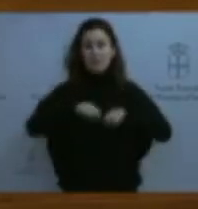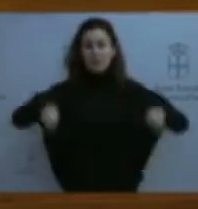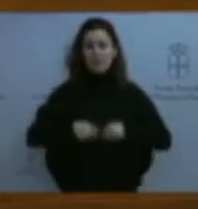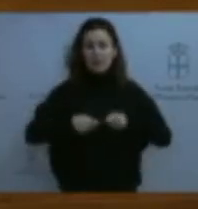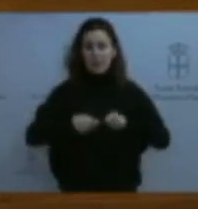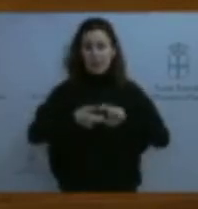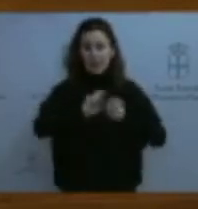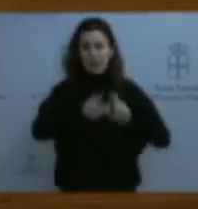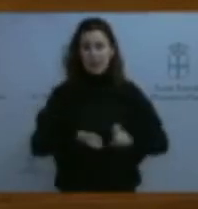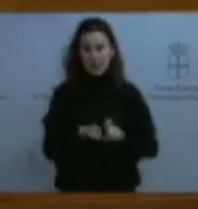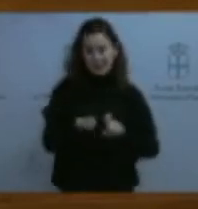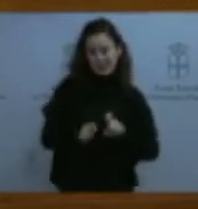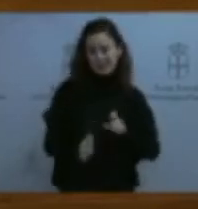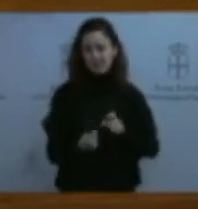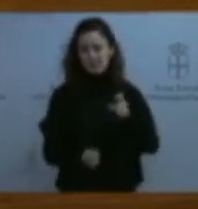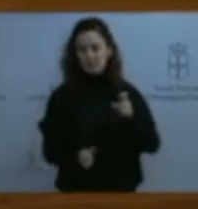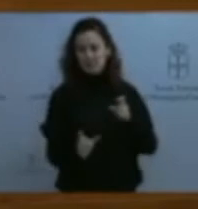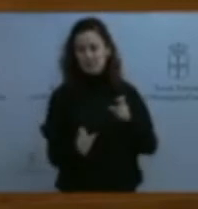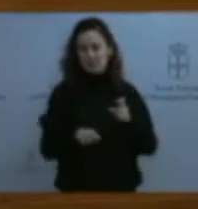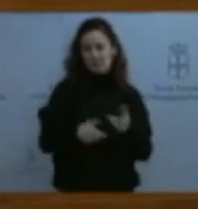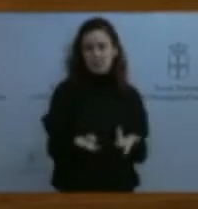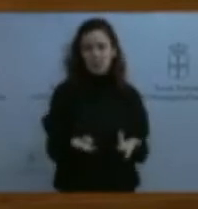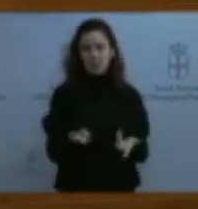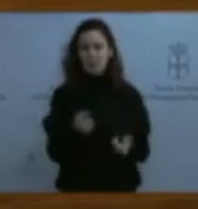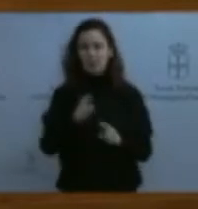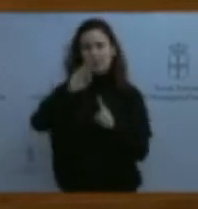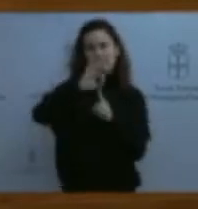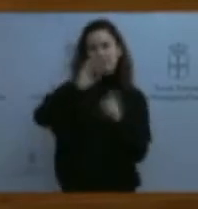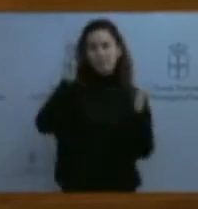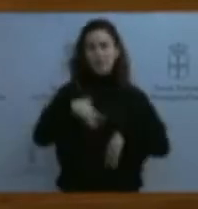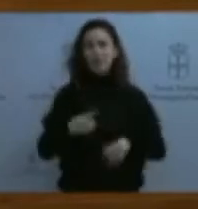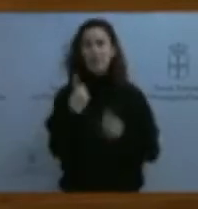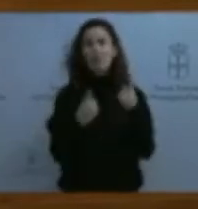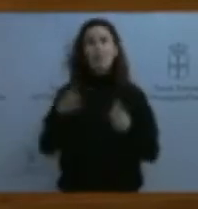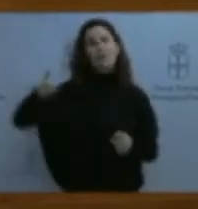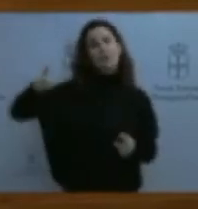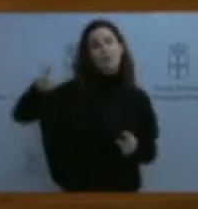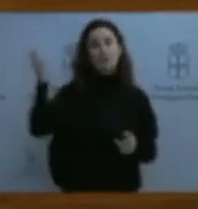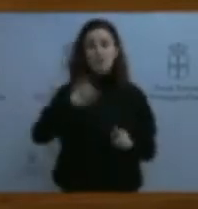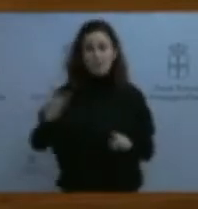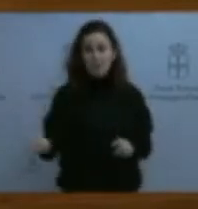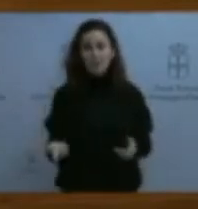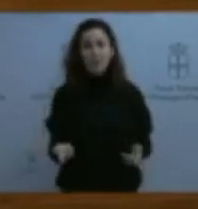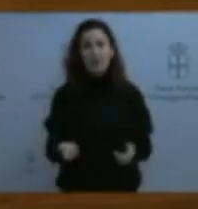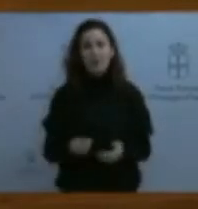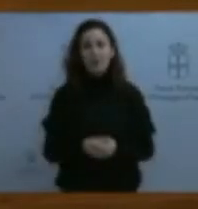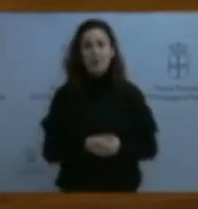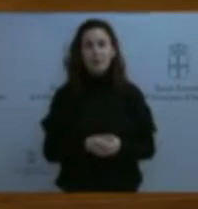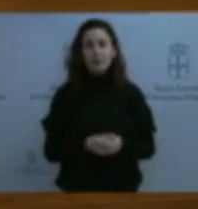falta de señalización en algunos faltan hasta extintores y en otros, como le he dicho, las revisiones